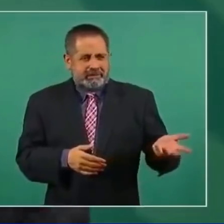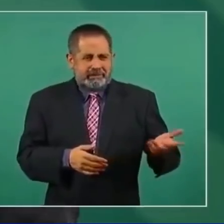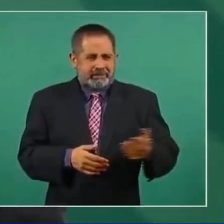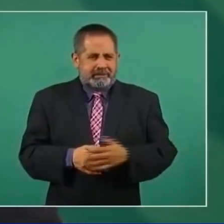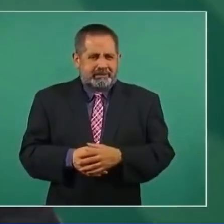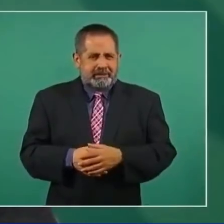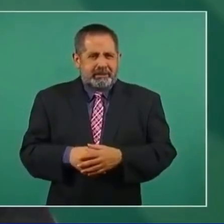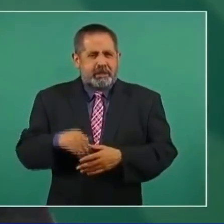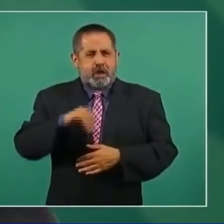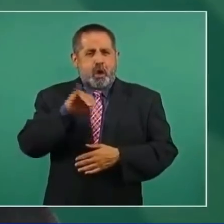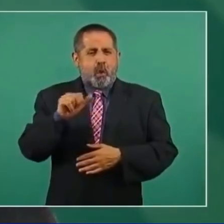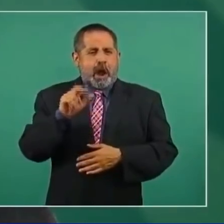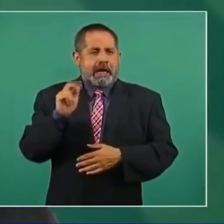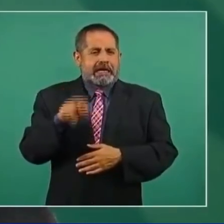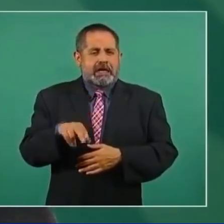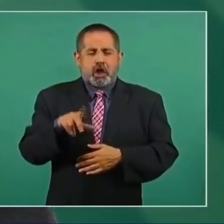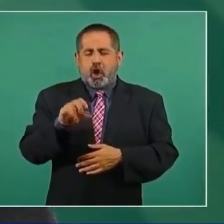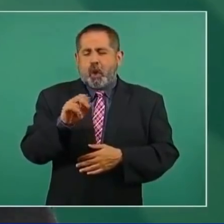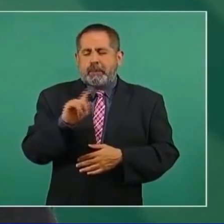Joaquín López Dóriga,